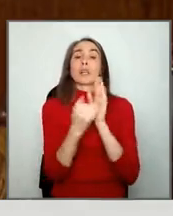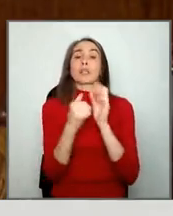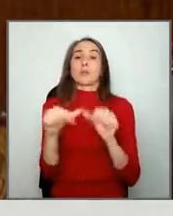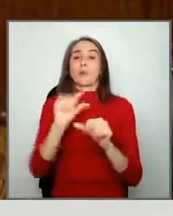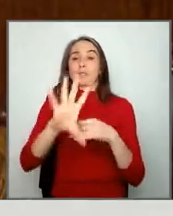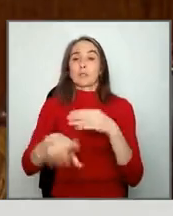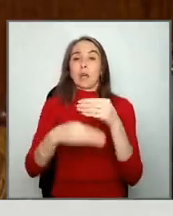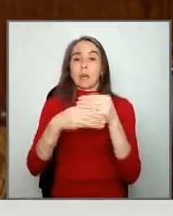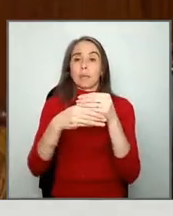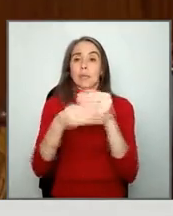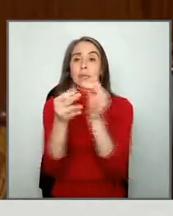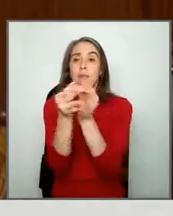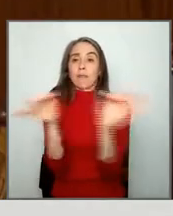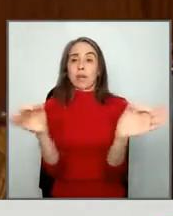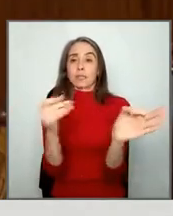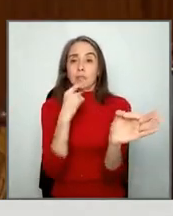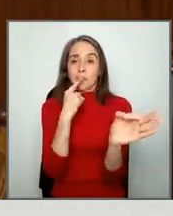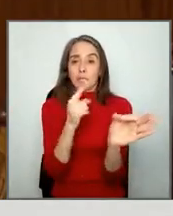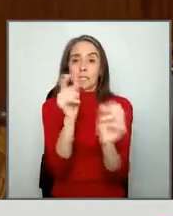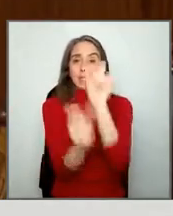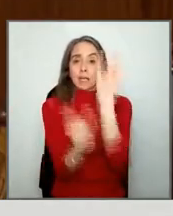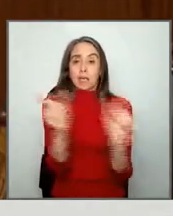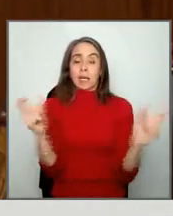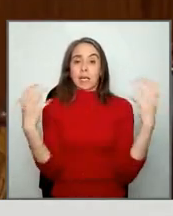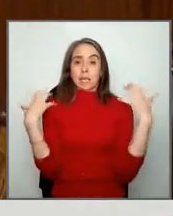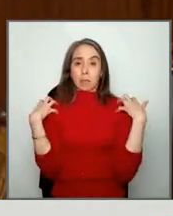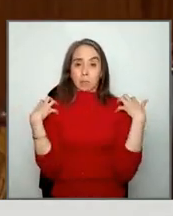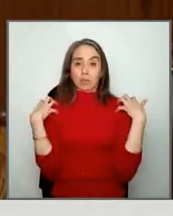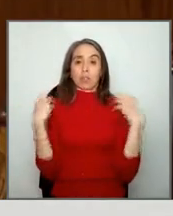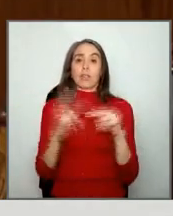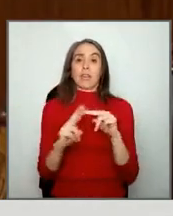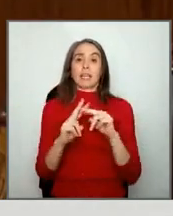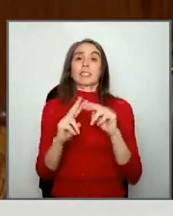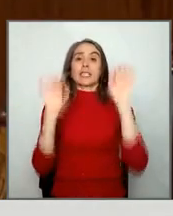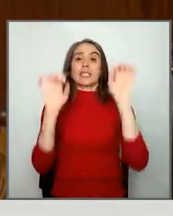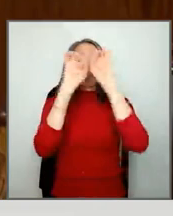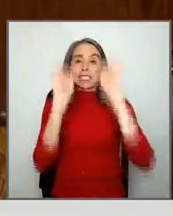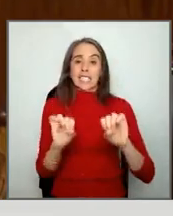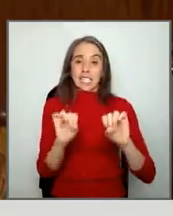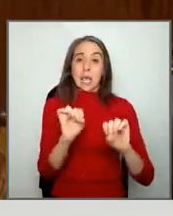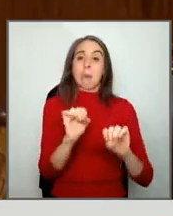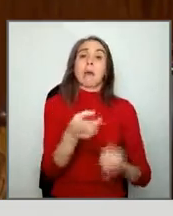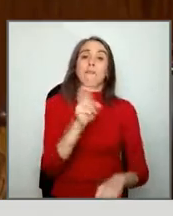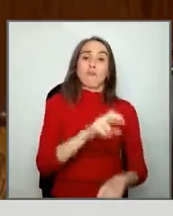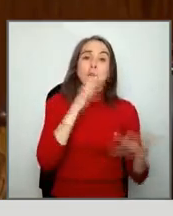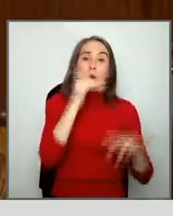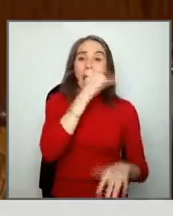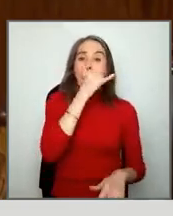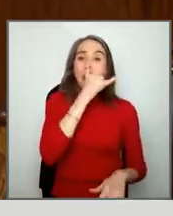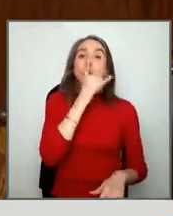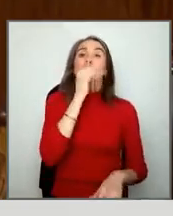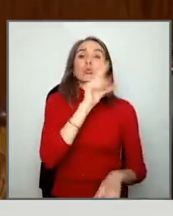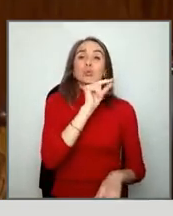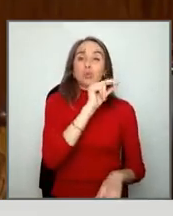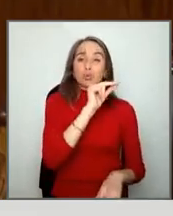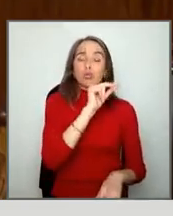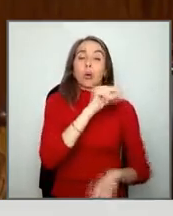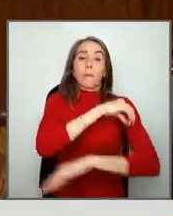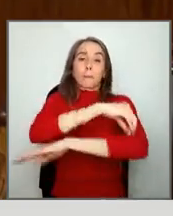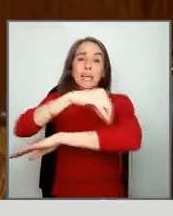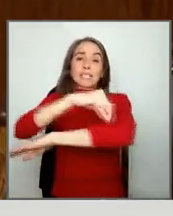dispone que los responsables desarrollar sistemas de reutilización de aguas grises tratadas de uso Silva agropecuario